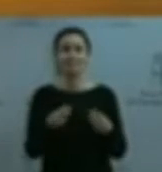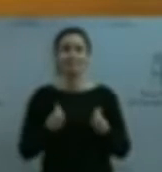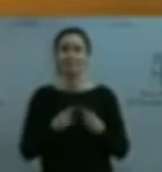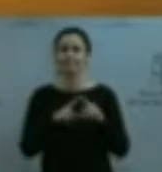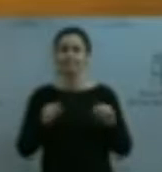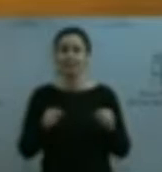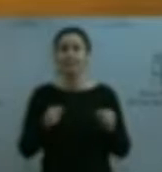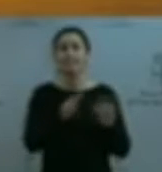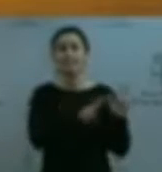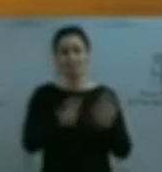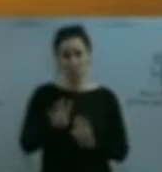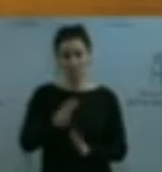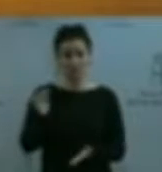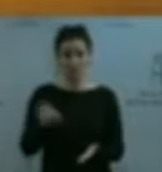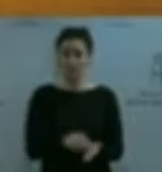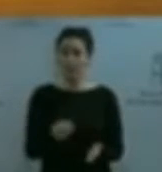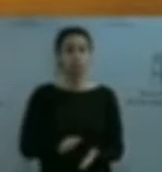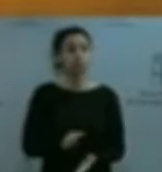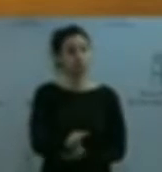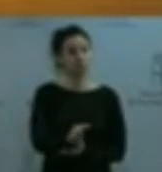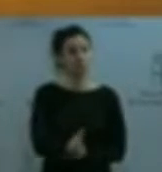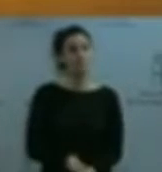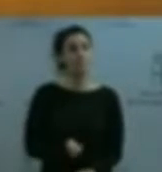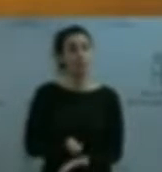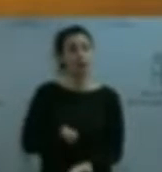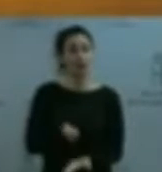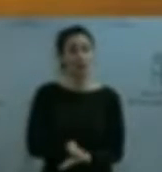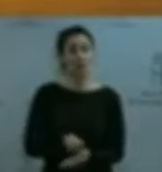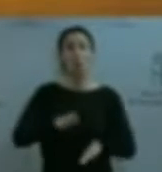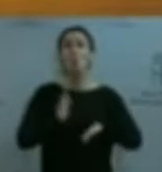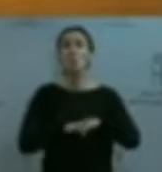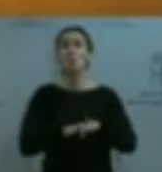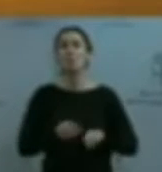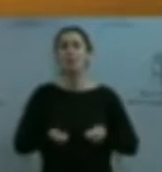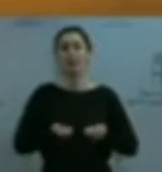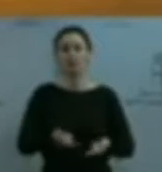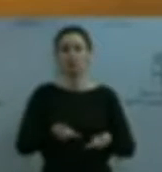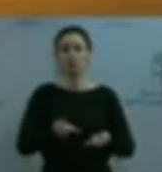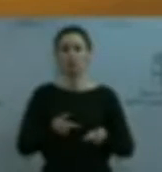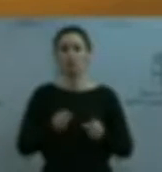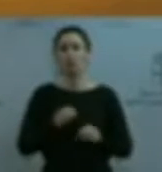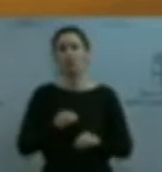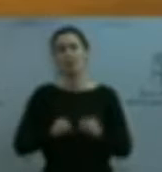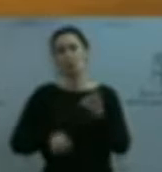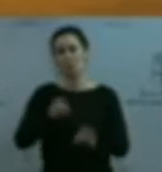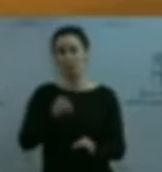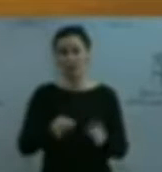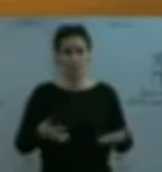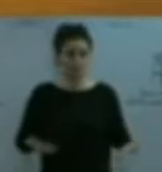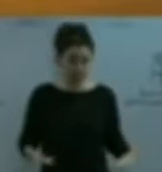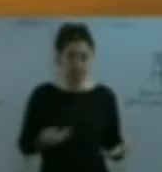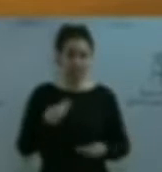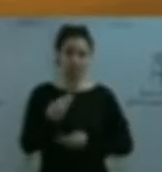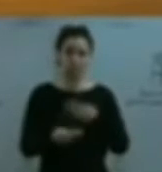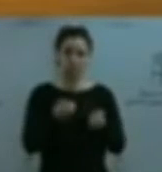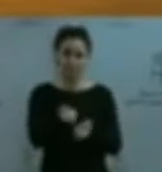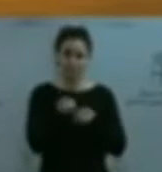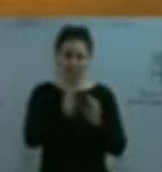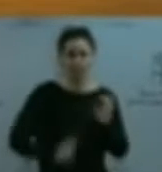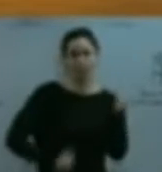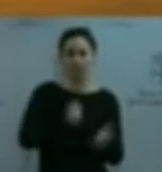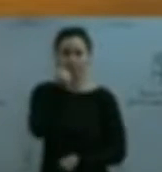pagar costas judiciales e intereses. En un procedimiento en el que fuimos declarados en rebeldía en la primera instancia y no hicimos nada